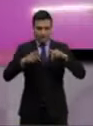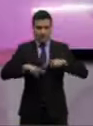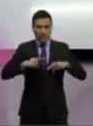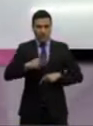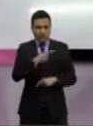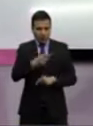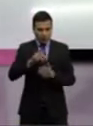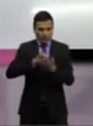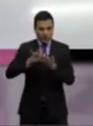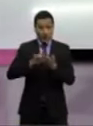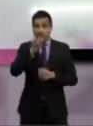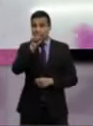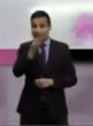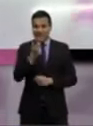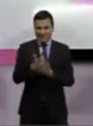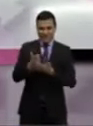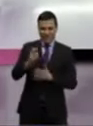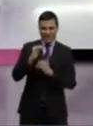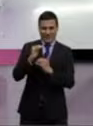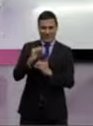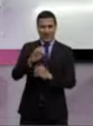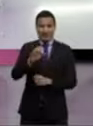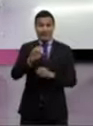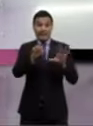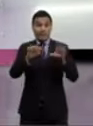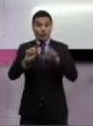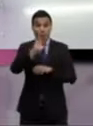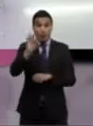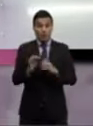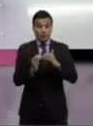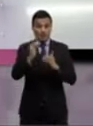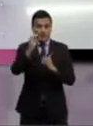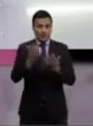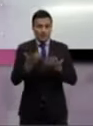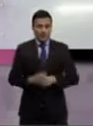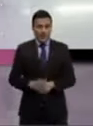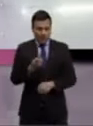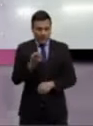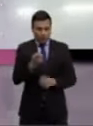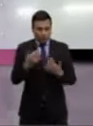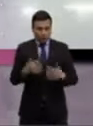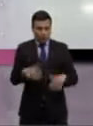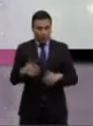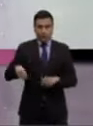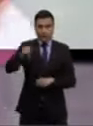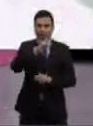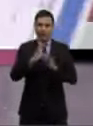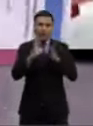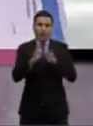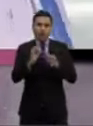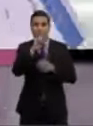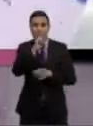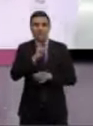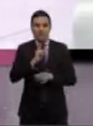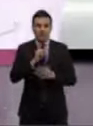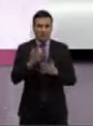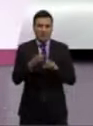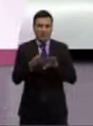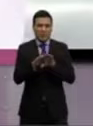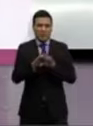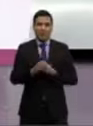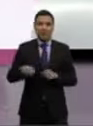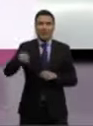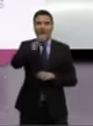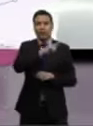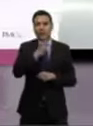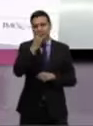mínimo hasta un 600% más. Y esta es una realidad. Entonces, que no nos vengan con mentiras. Y bueno, ellos confunden inversión